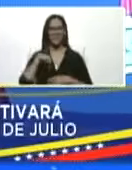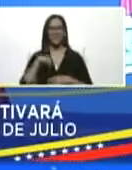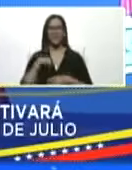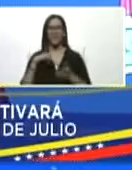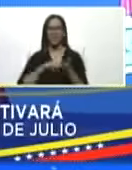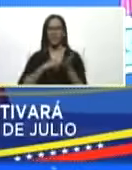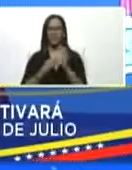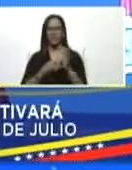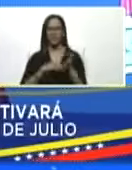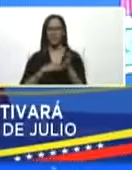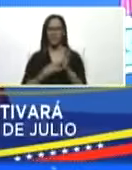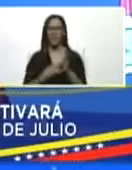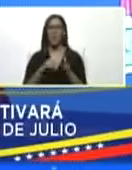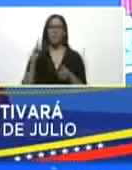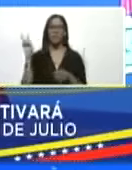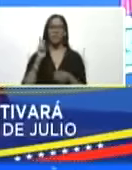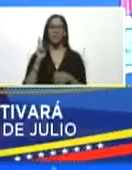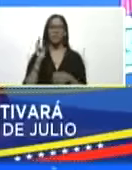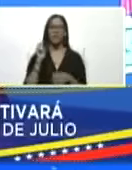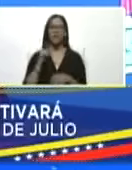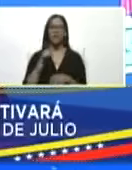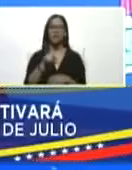concepto. Venezuela tuya,